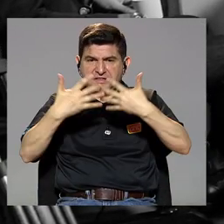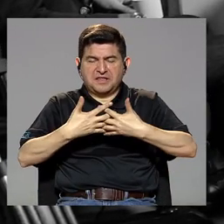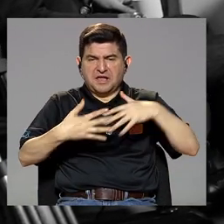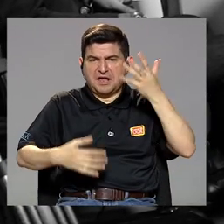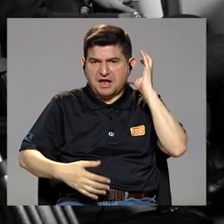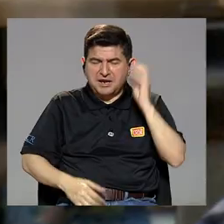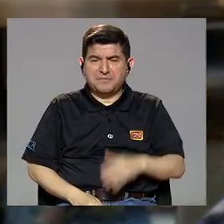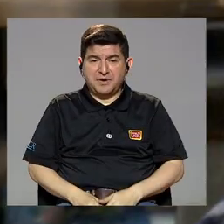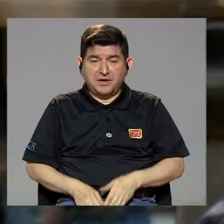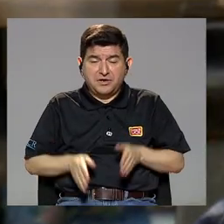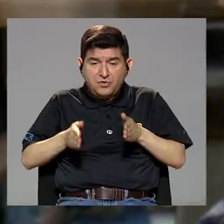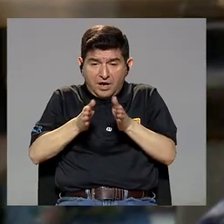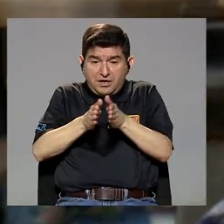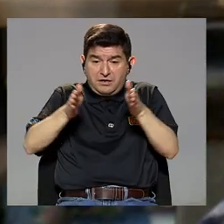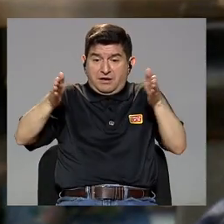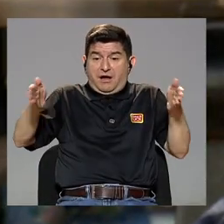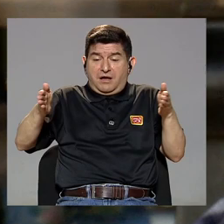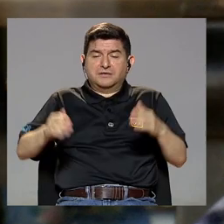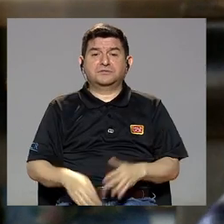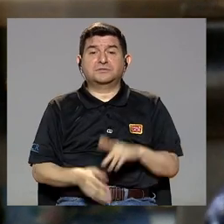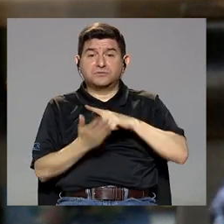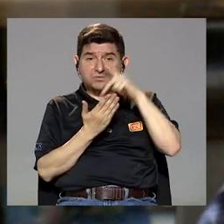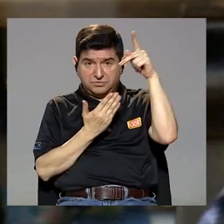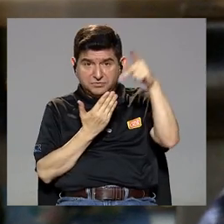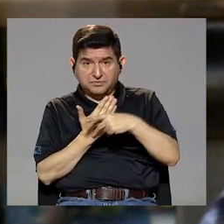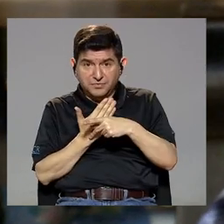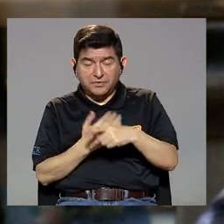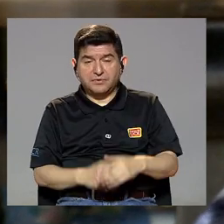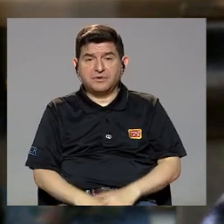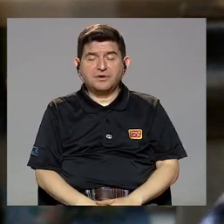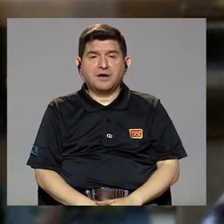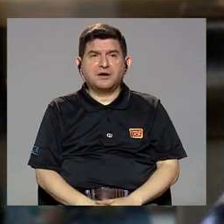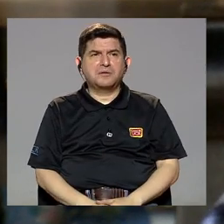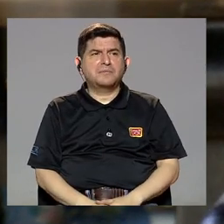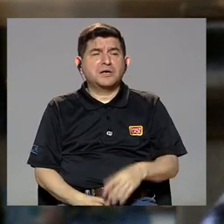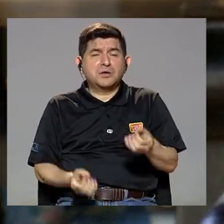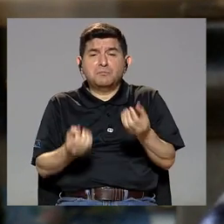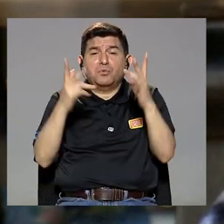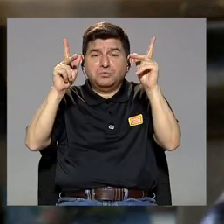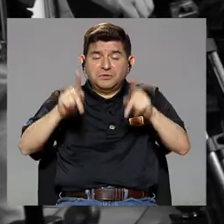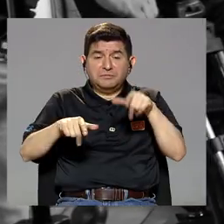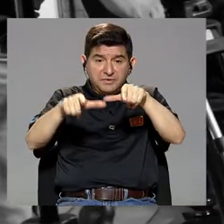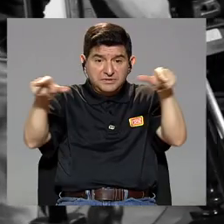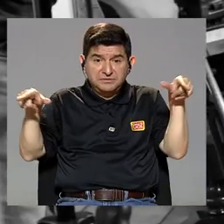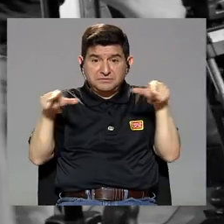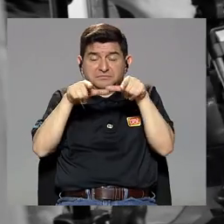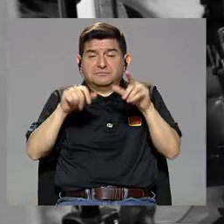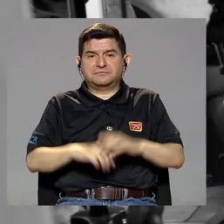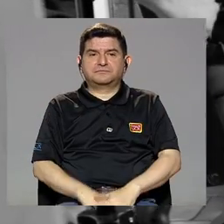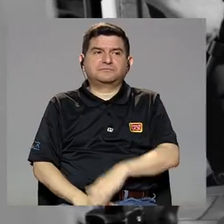una calle muy ancha y entonces se hacía programas de cientos de personas allí